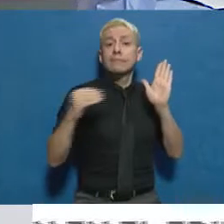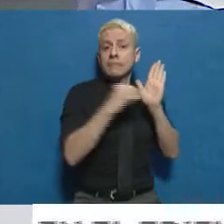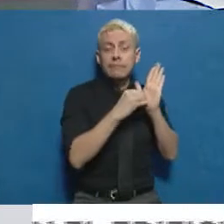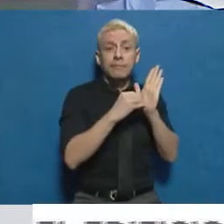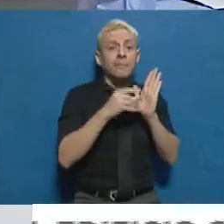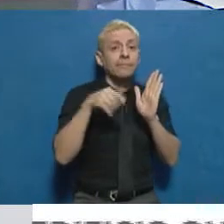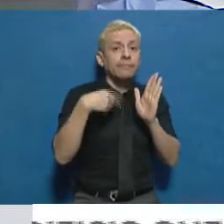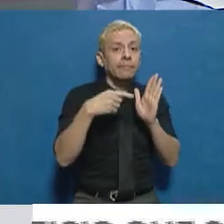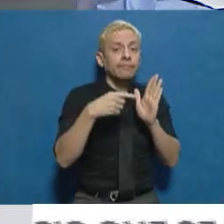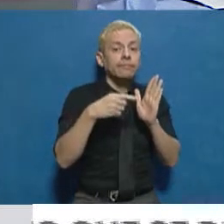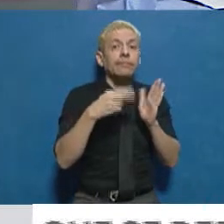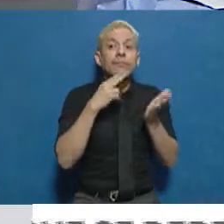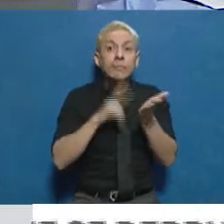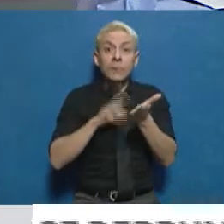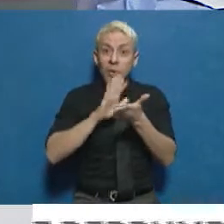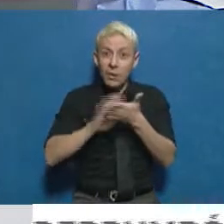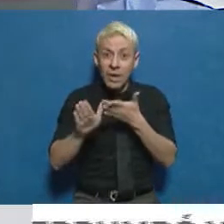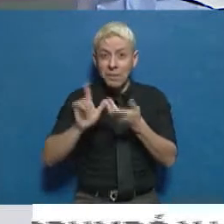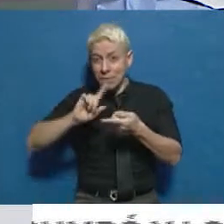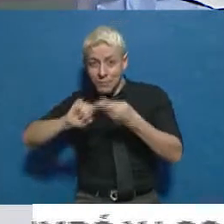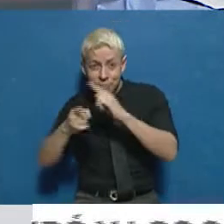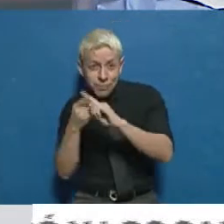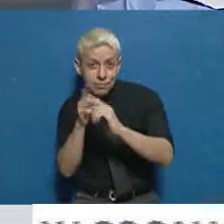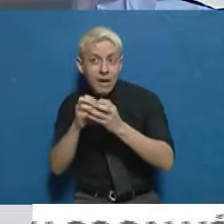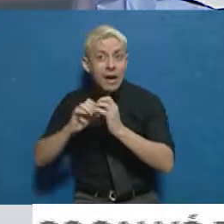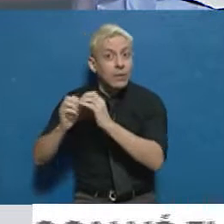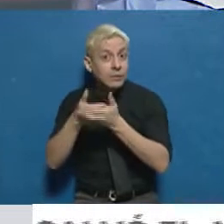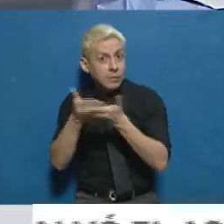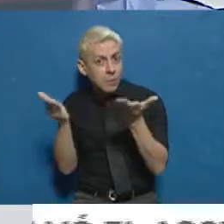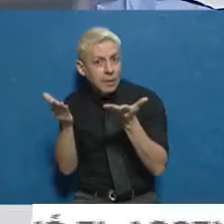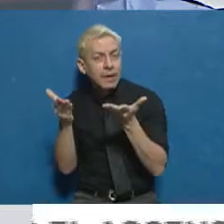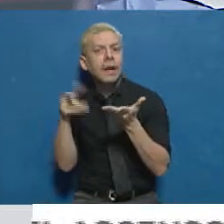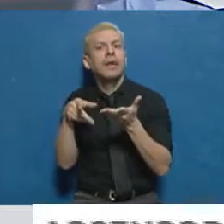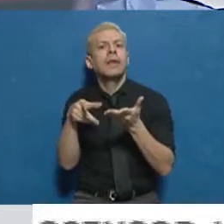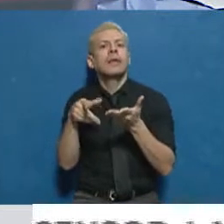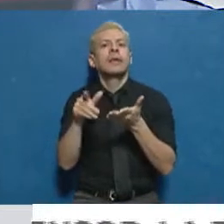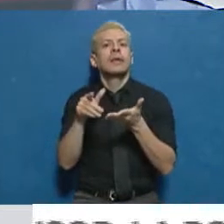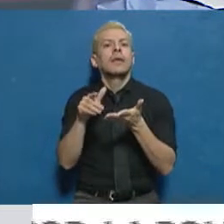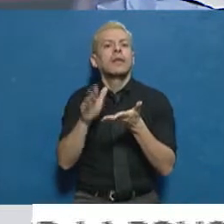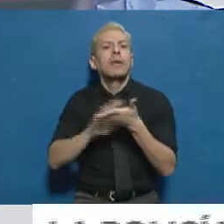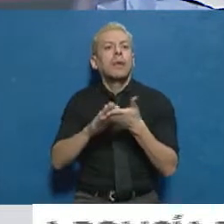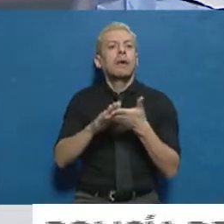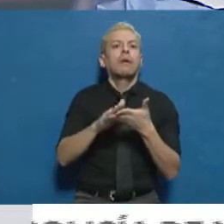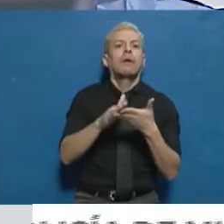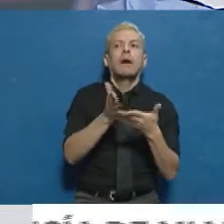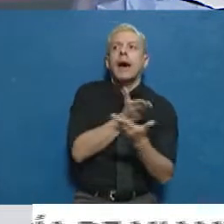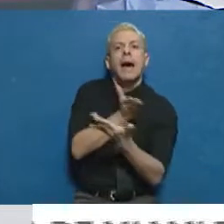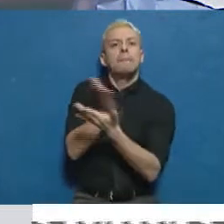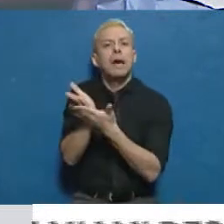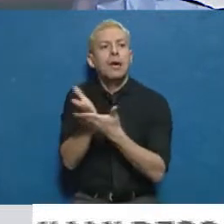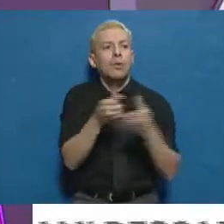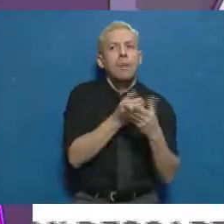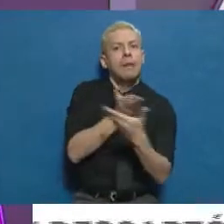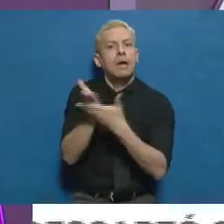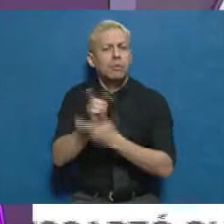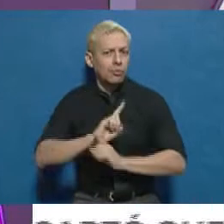se discuta una nueva tarifa a nivel nacional, en la audiencia pública, no hubiese que recurrir nuevamente a un amparo, que es lo que pasaba años atrás. Ahora se